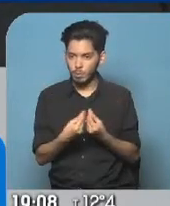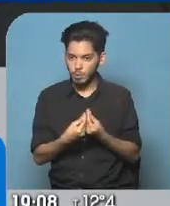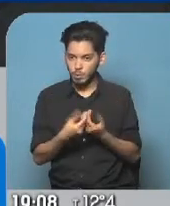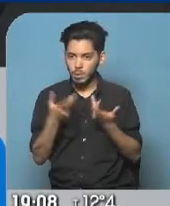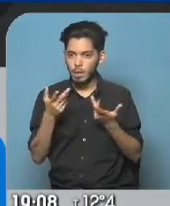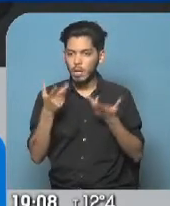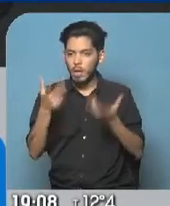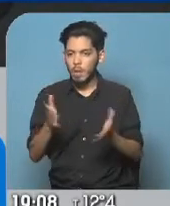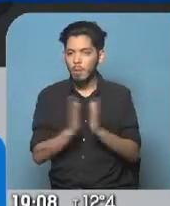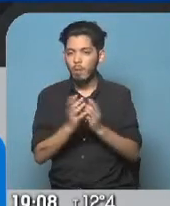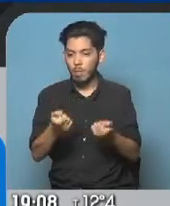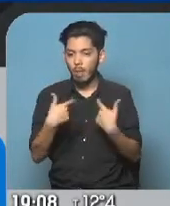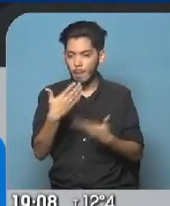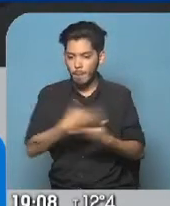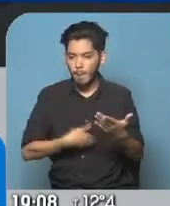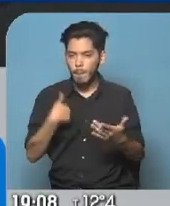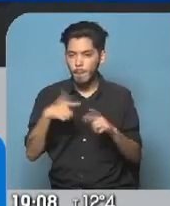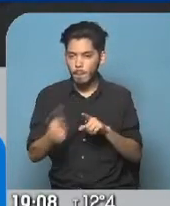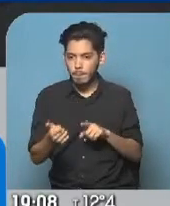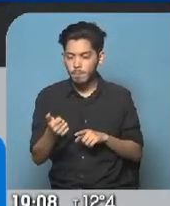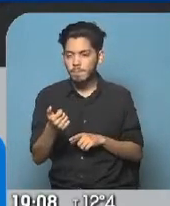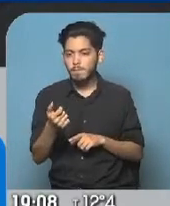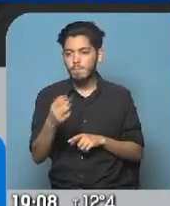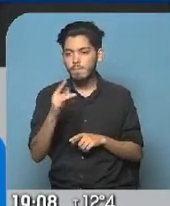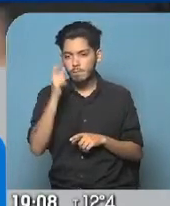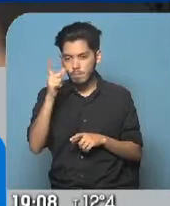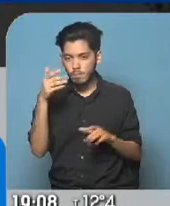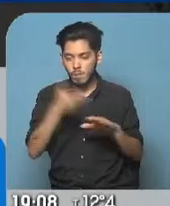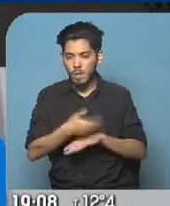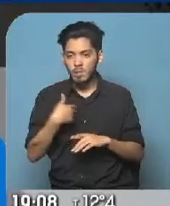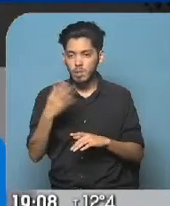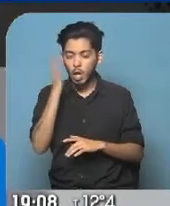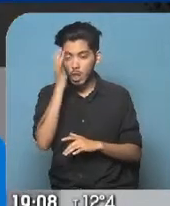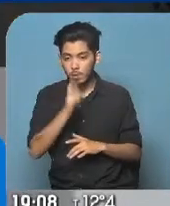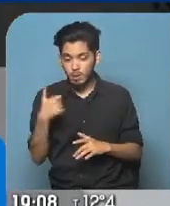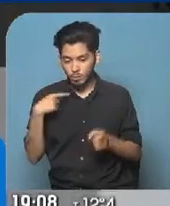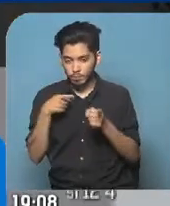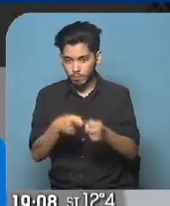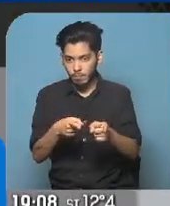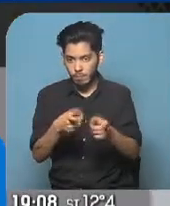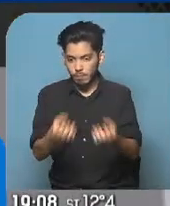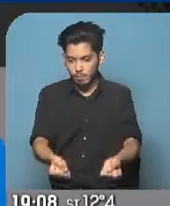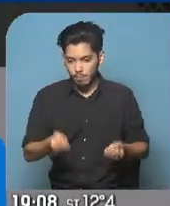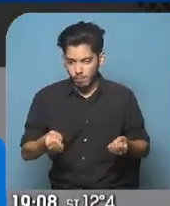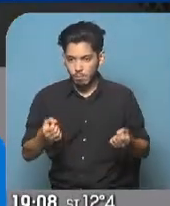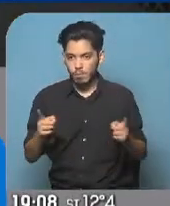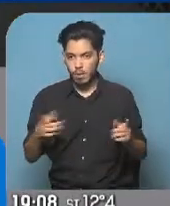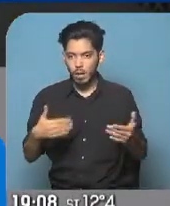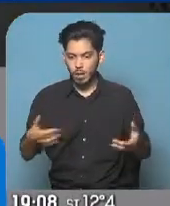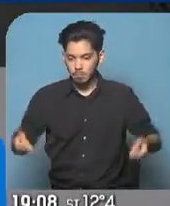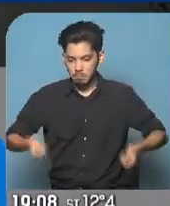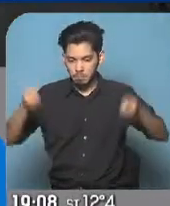dije por favor dame los papeles de mi hermana y daniela entró al dormitorio yo lo seguí él sacó un cajón y me dio el cajón en